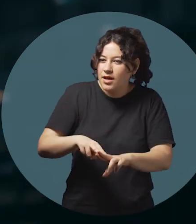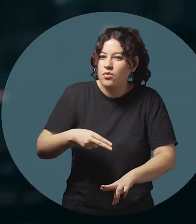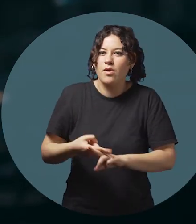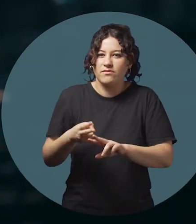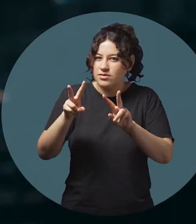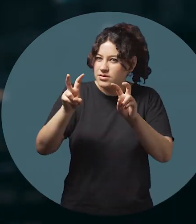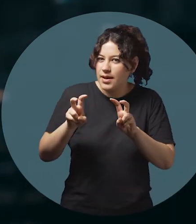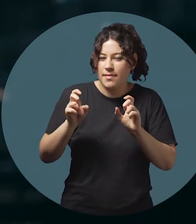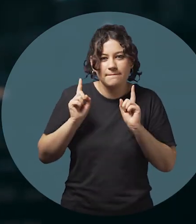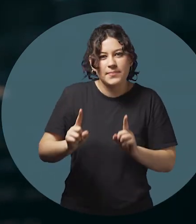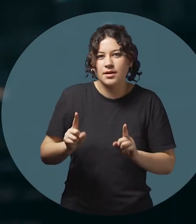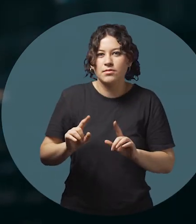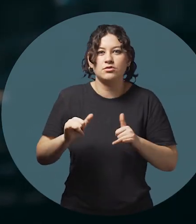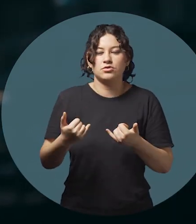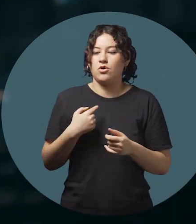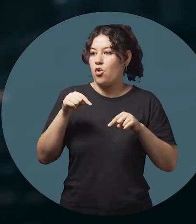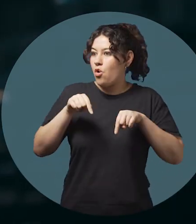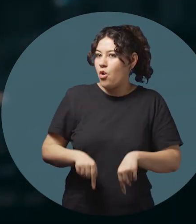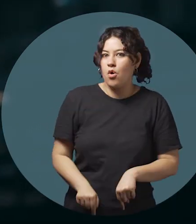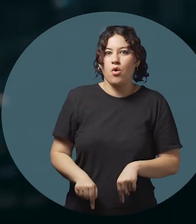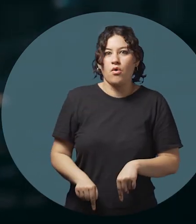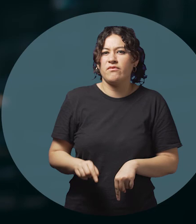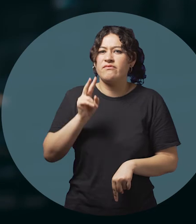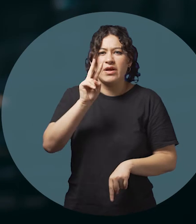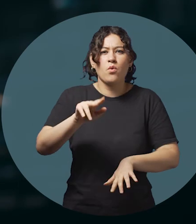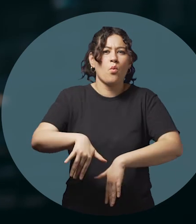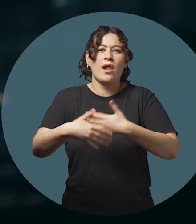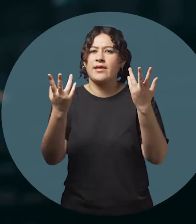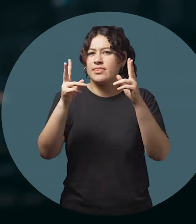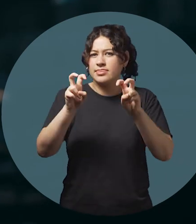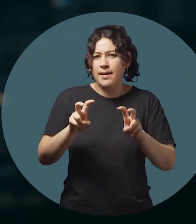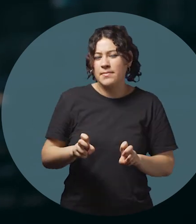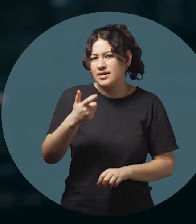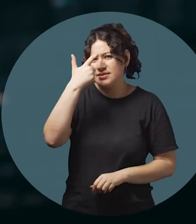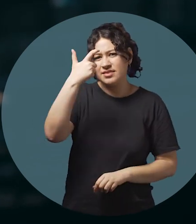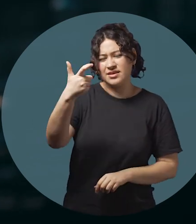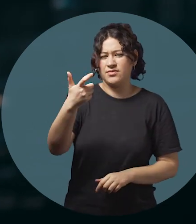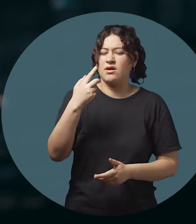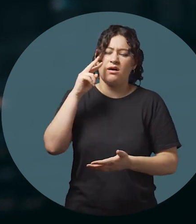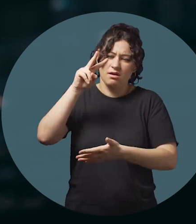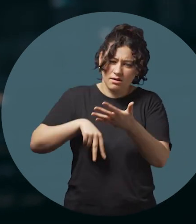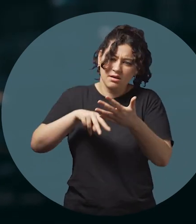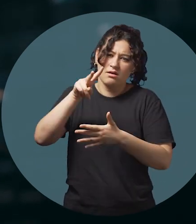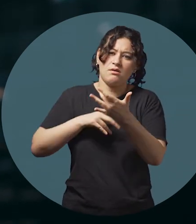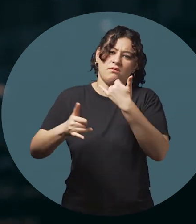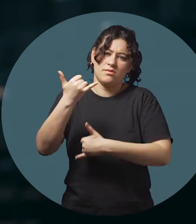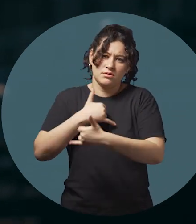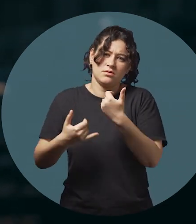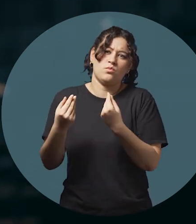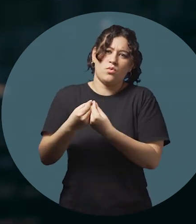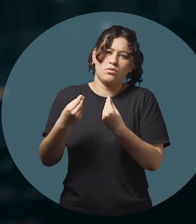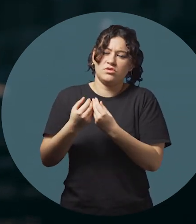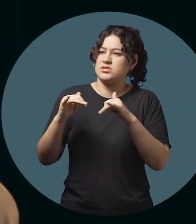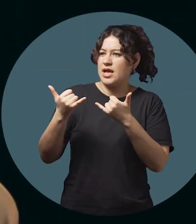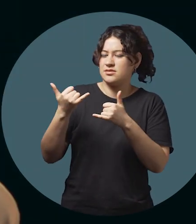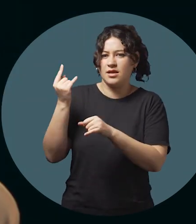Revolver sobre el tema. Vuelvo a decir, si yo hoy veo cualquier tema científico, tengo mucho para leer y hay mucha cosa